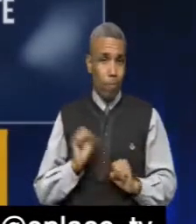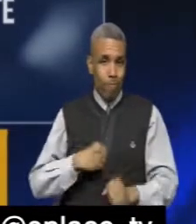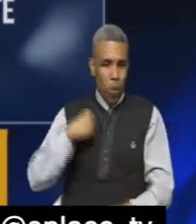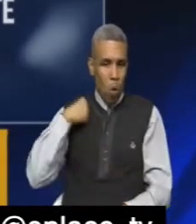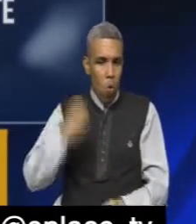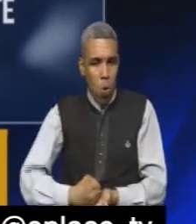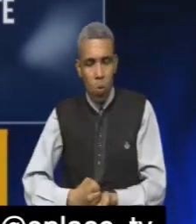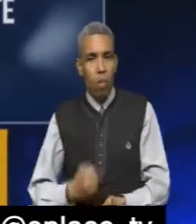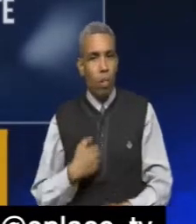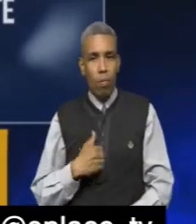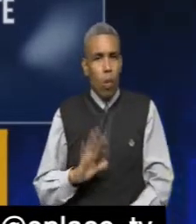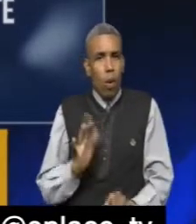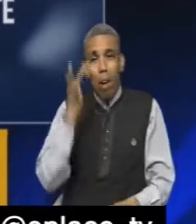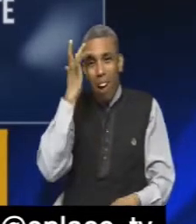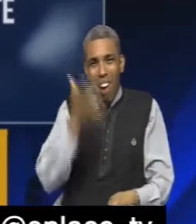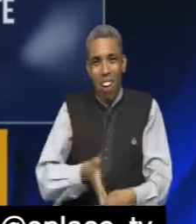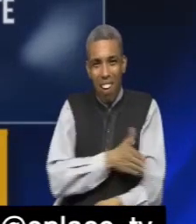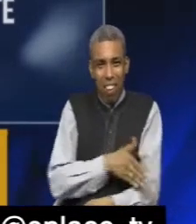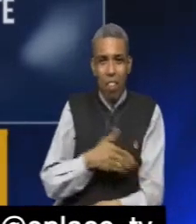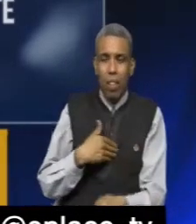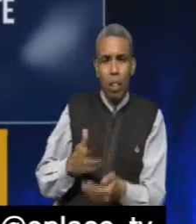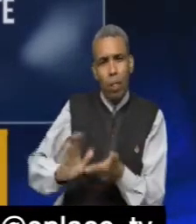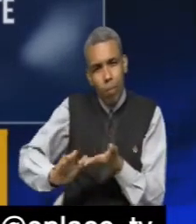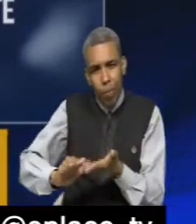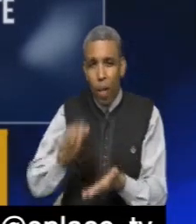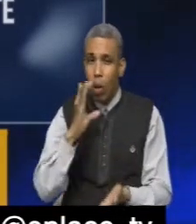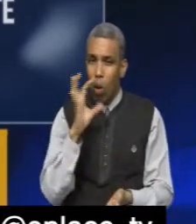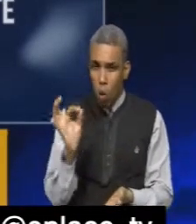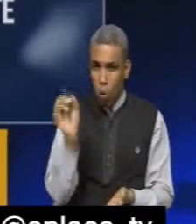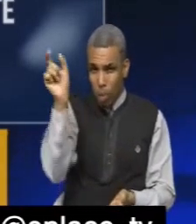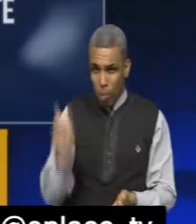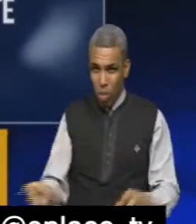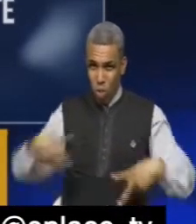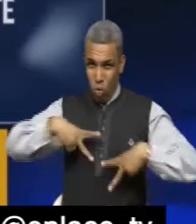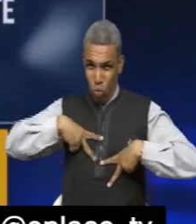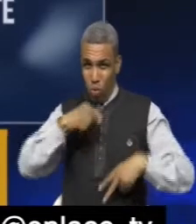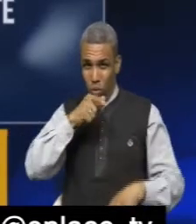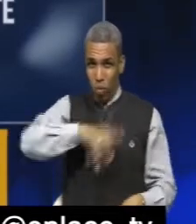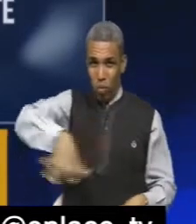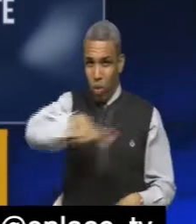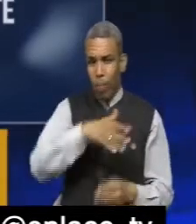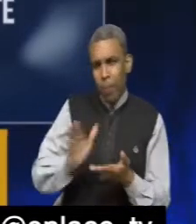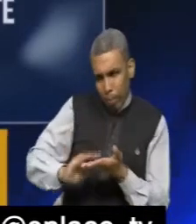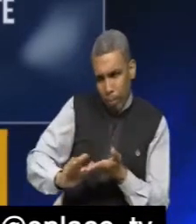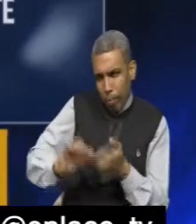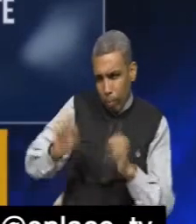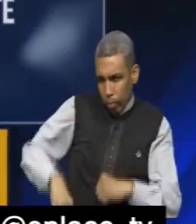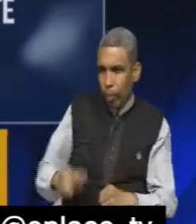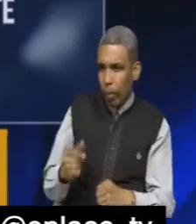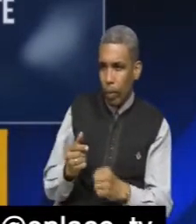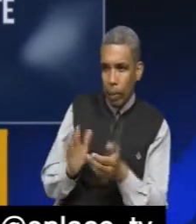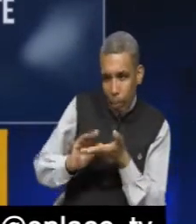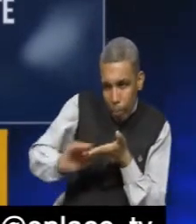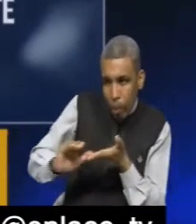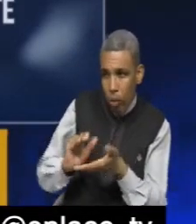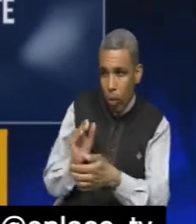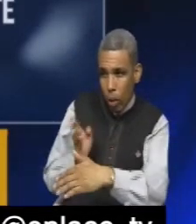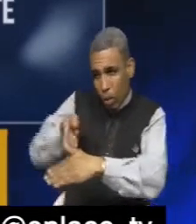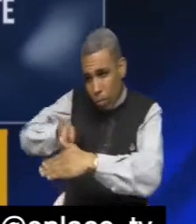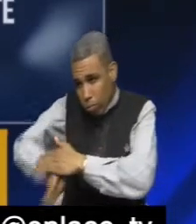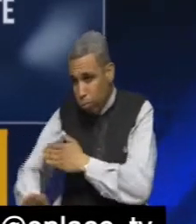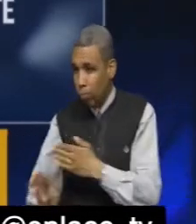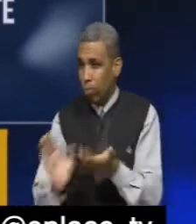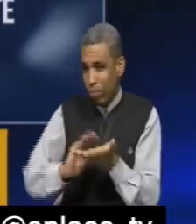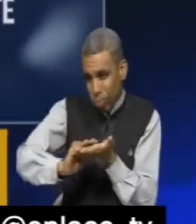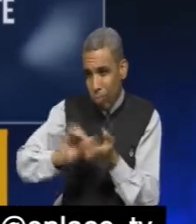se agotaron todos los protocolos habidos existentes para poder conciliar y para poder convencer al